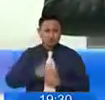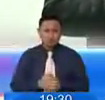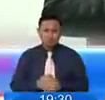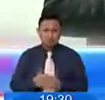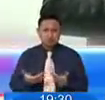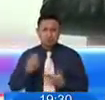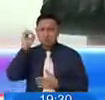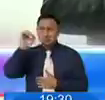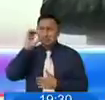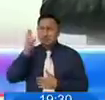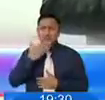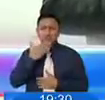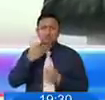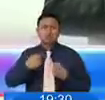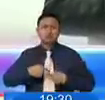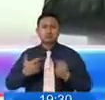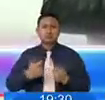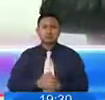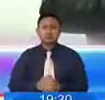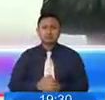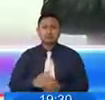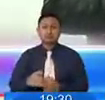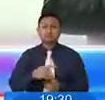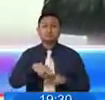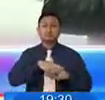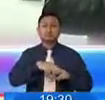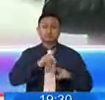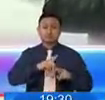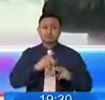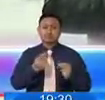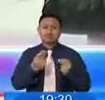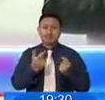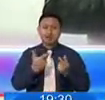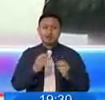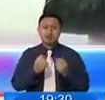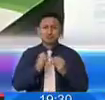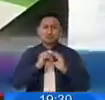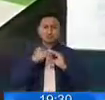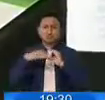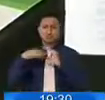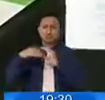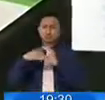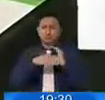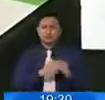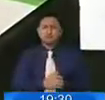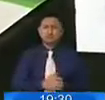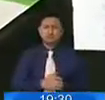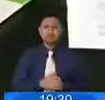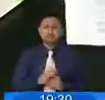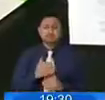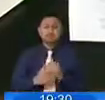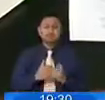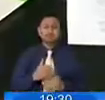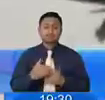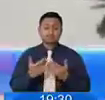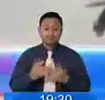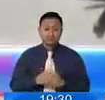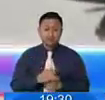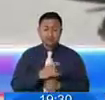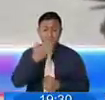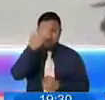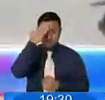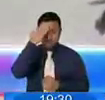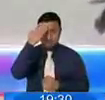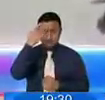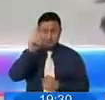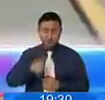se filtró el video del crimen del señor taxista que se hizo viral en redes sociales. El proceso está en marcha, saben que hay una cadena de custodia,